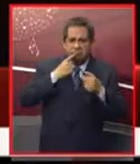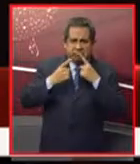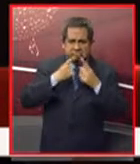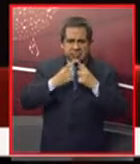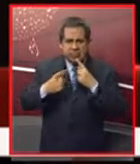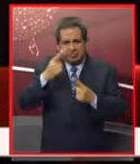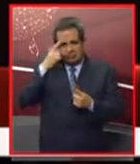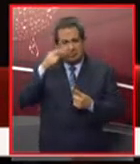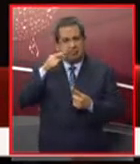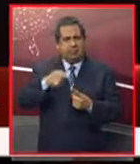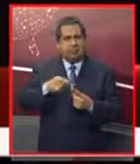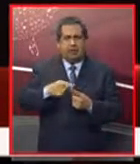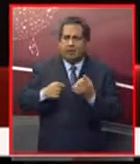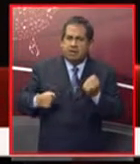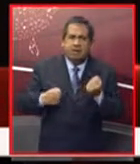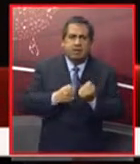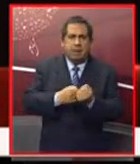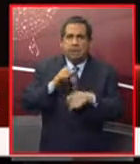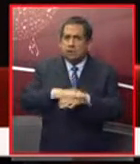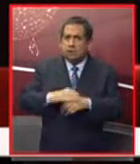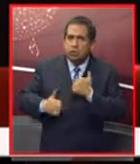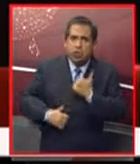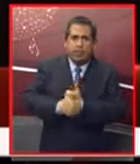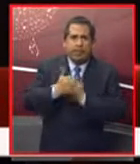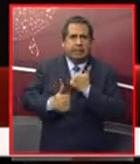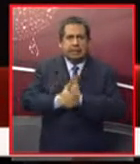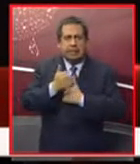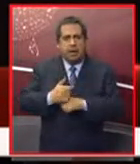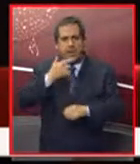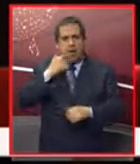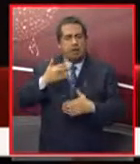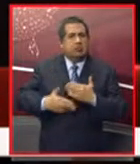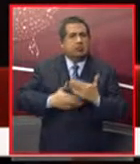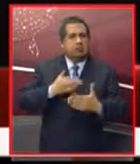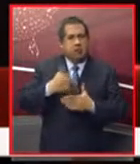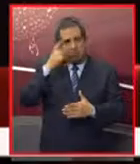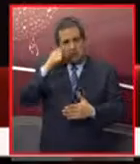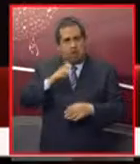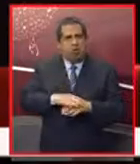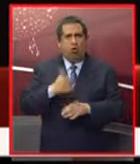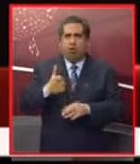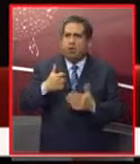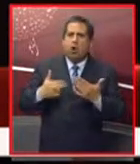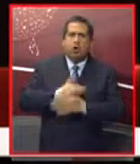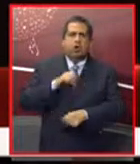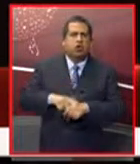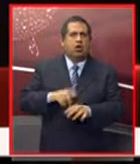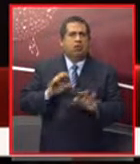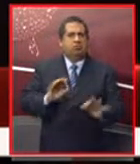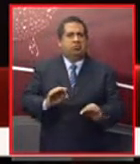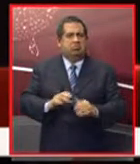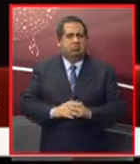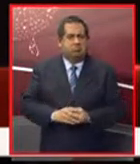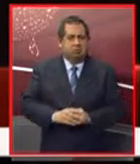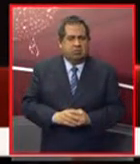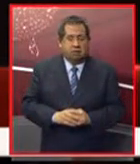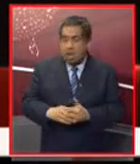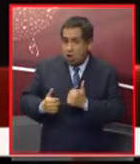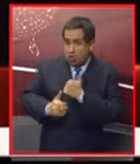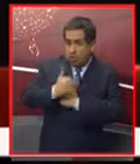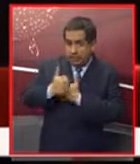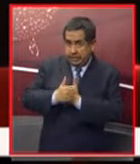organizaciones fomenta la competitividad y el crecimiento económico nacional. La